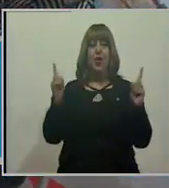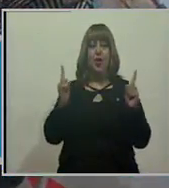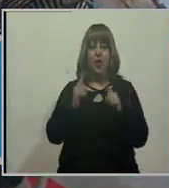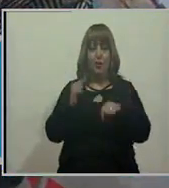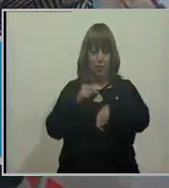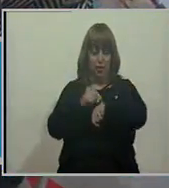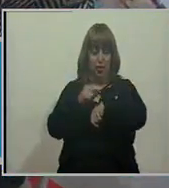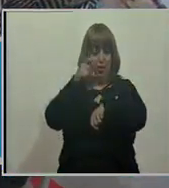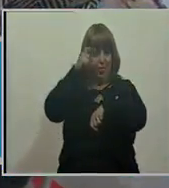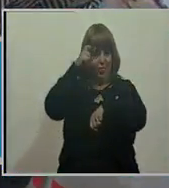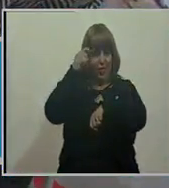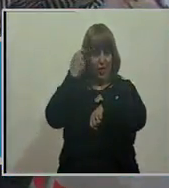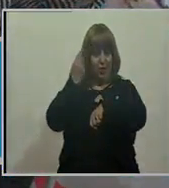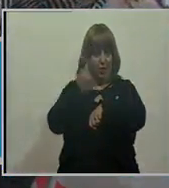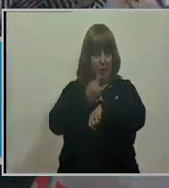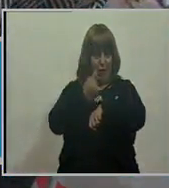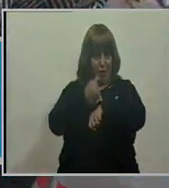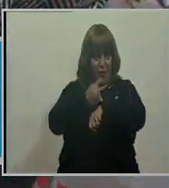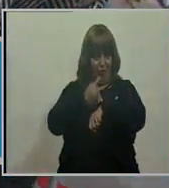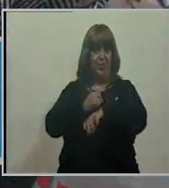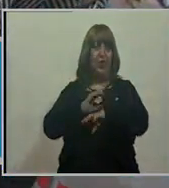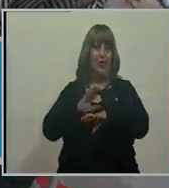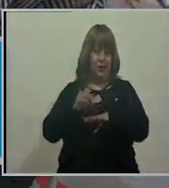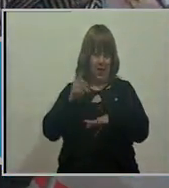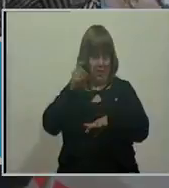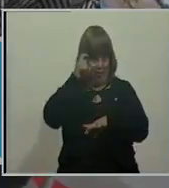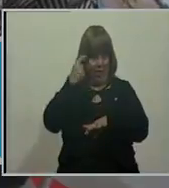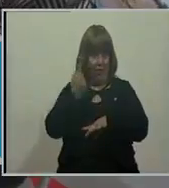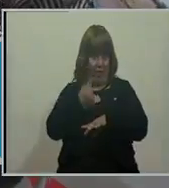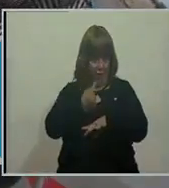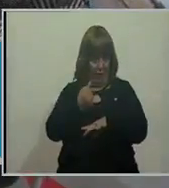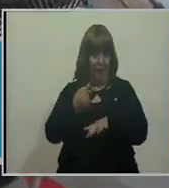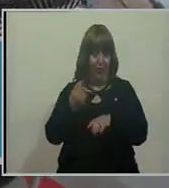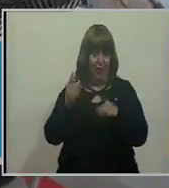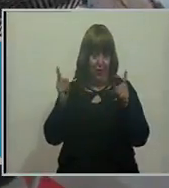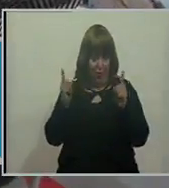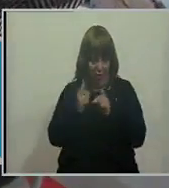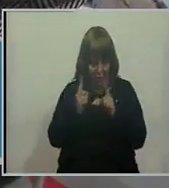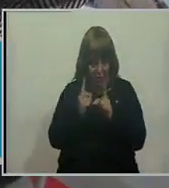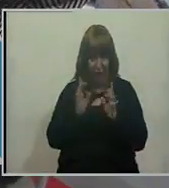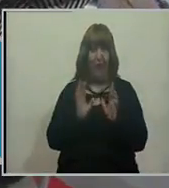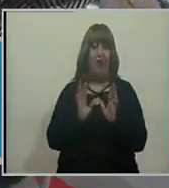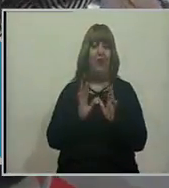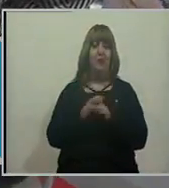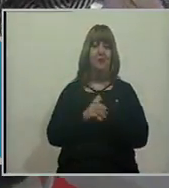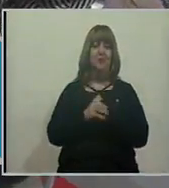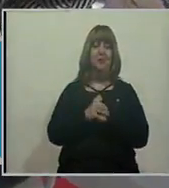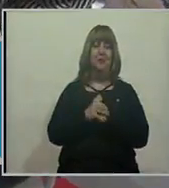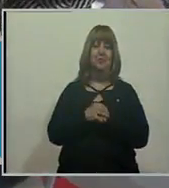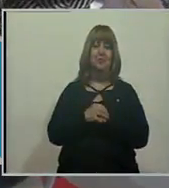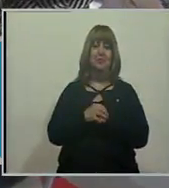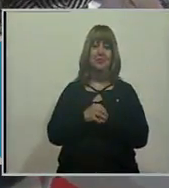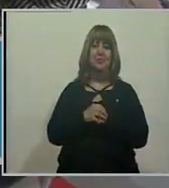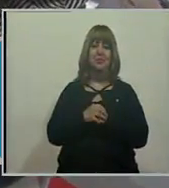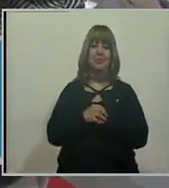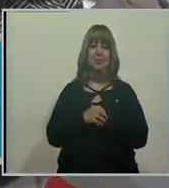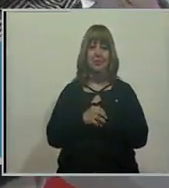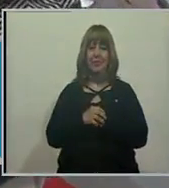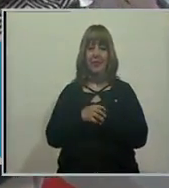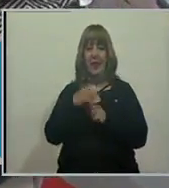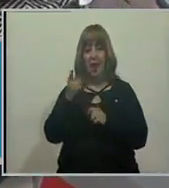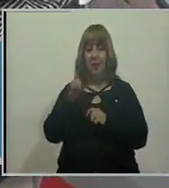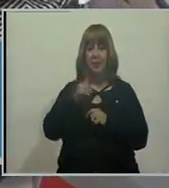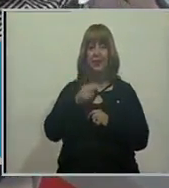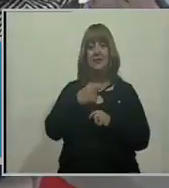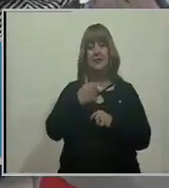también. Claro. Hicimos todo ese trabajo. Él se quiere jubilar, ¿viste? Sí. Vamos a comenzar ahora a hablar con todas las reinas. Voy a arrancar